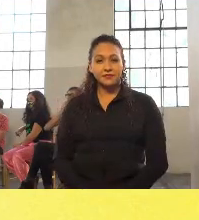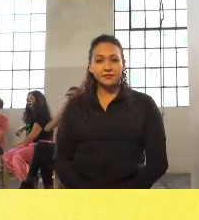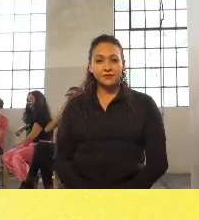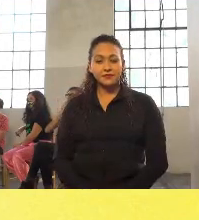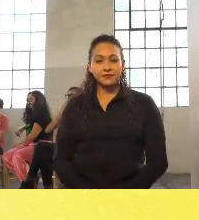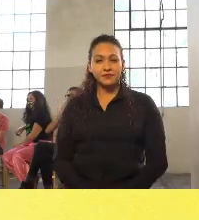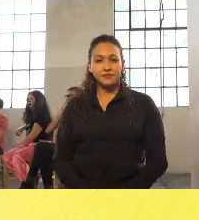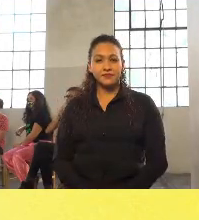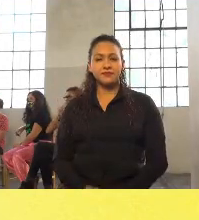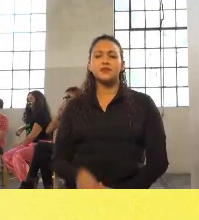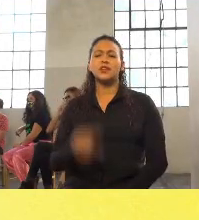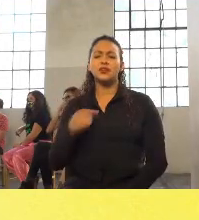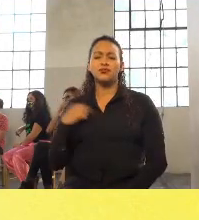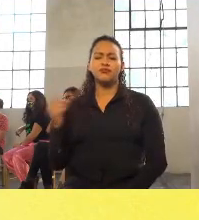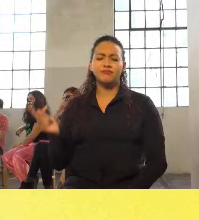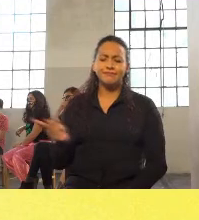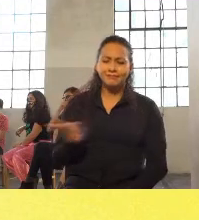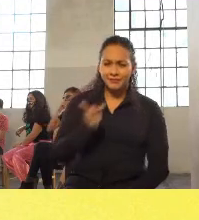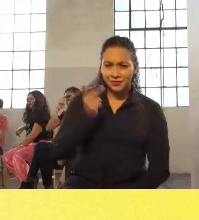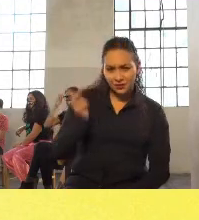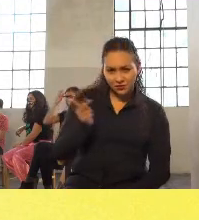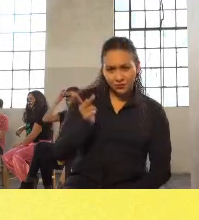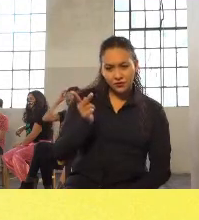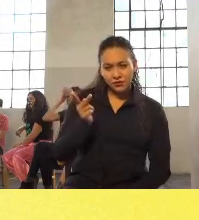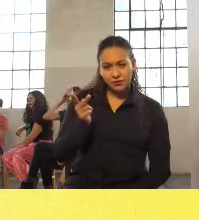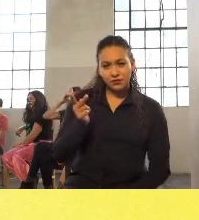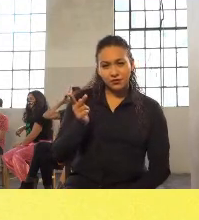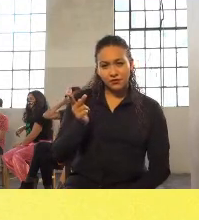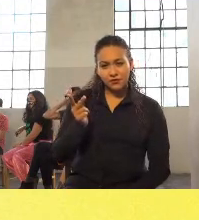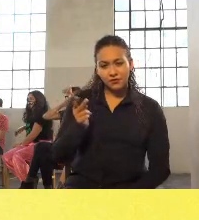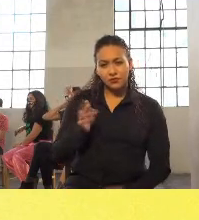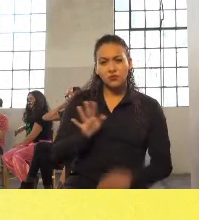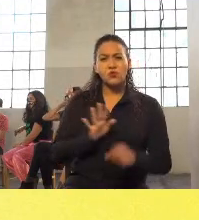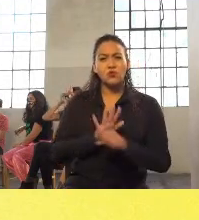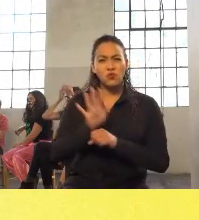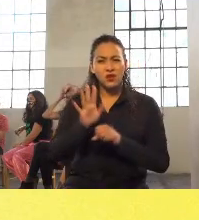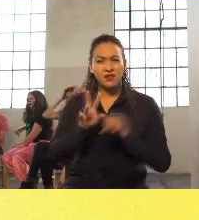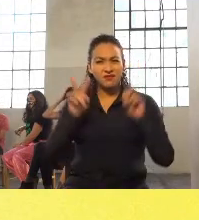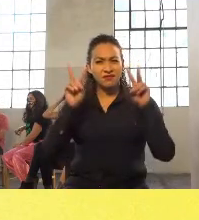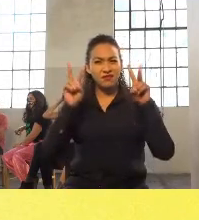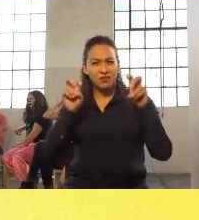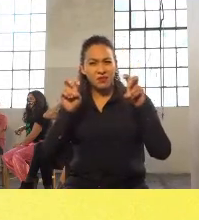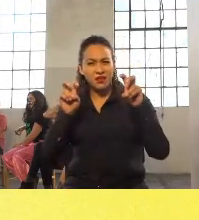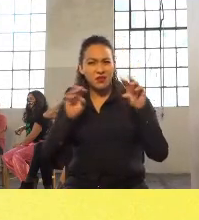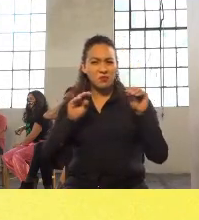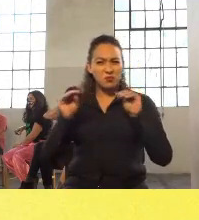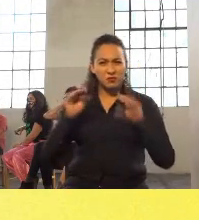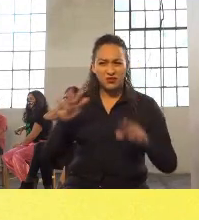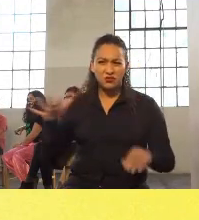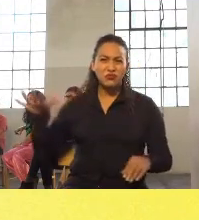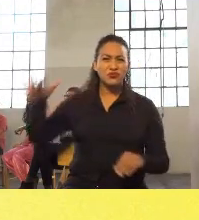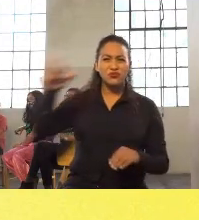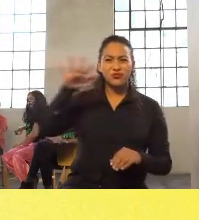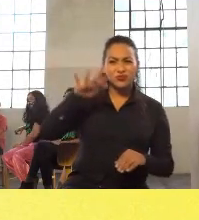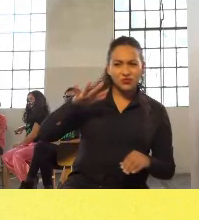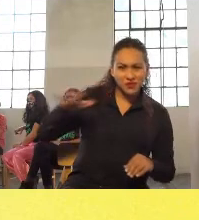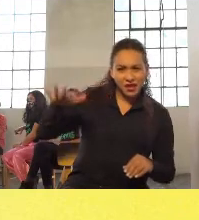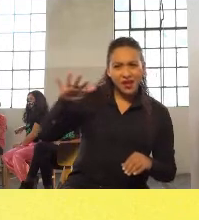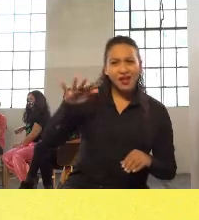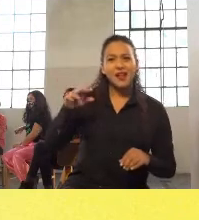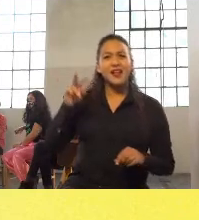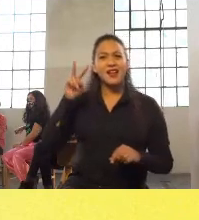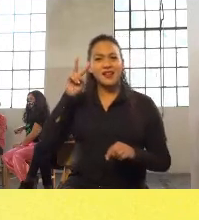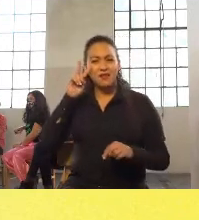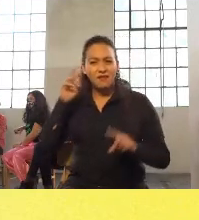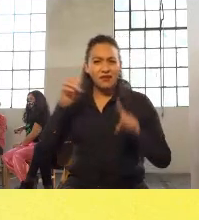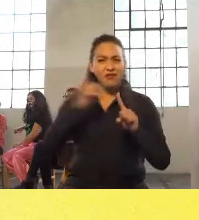Yo quiero preguntarle, sobre todo porque me interesa el tema como de la reproducción social y del sostenimiento de los movimientos,